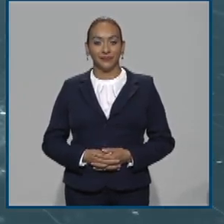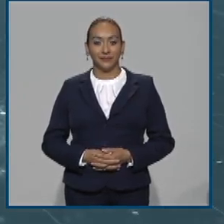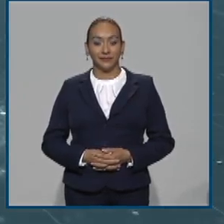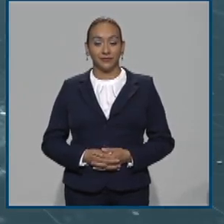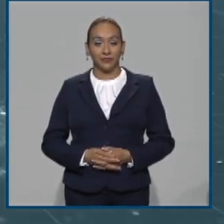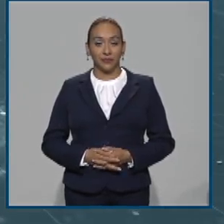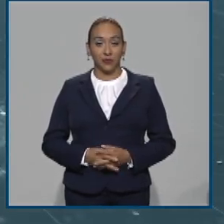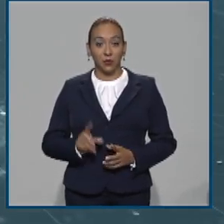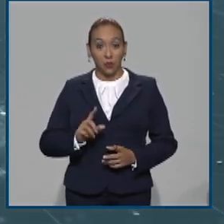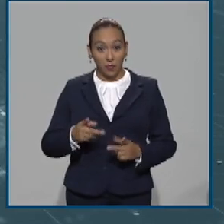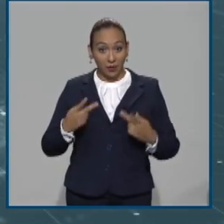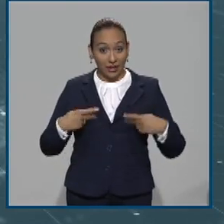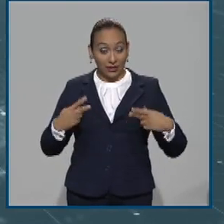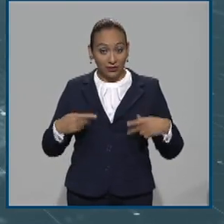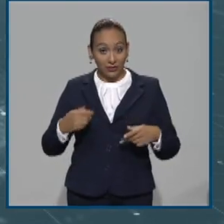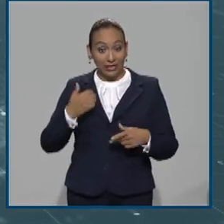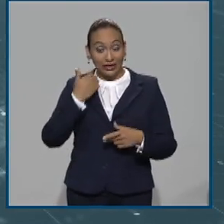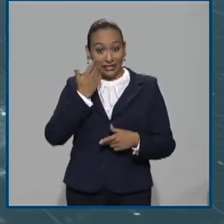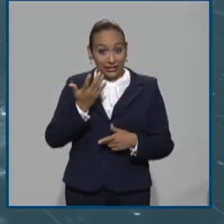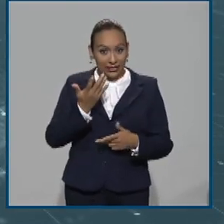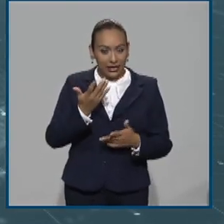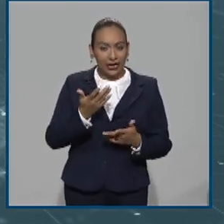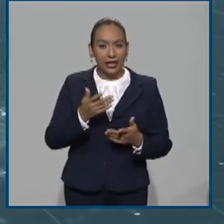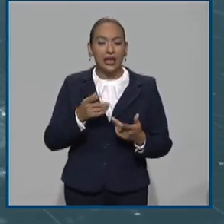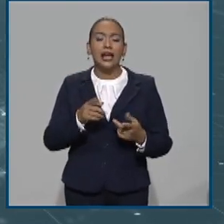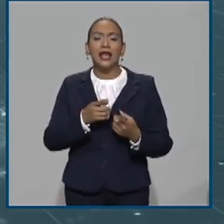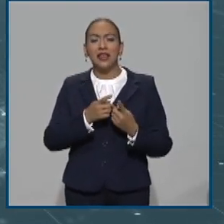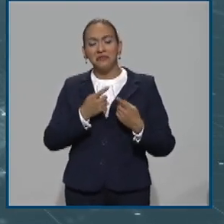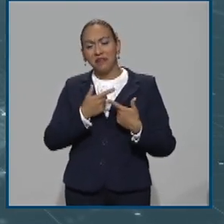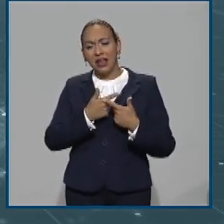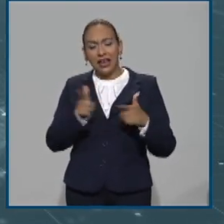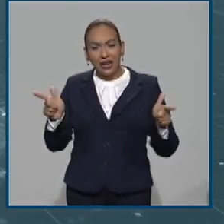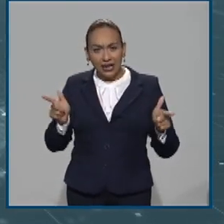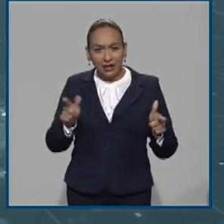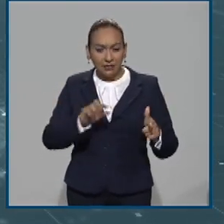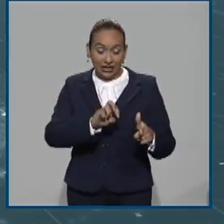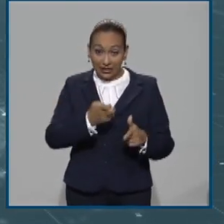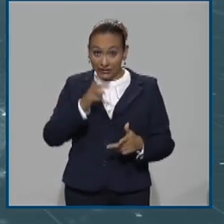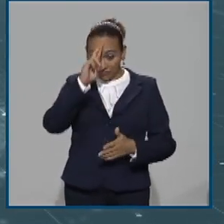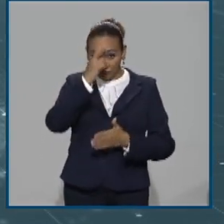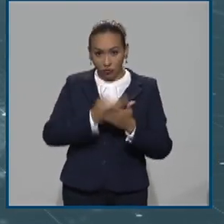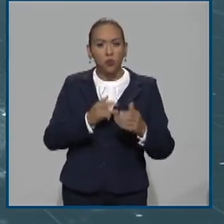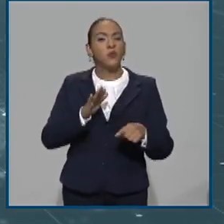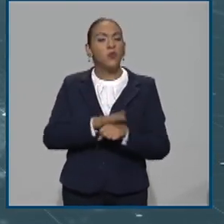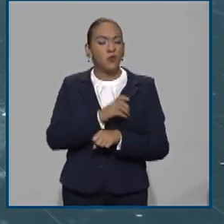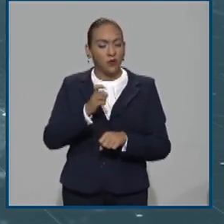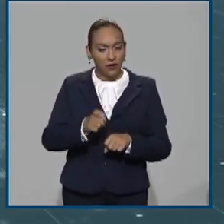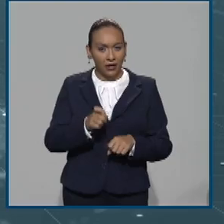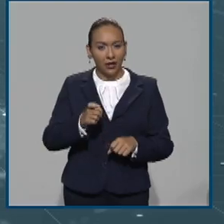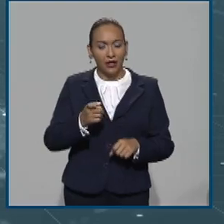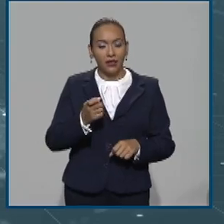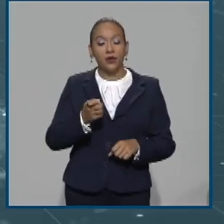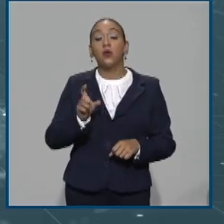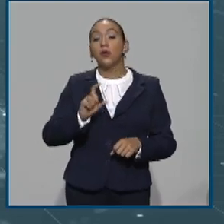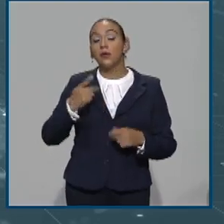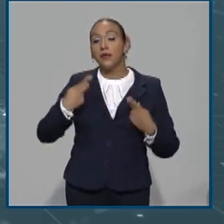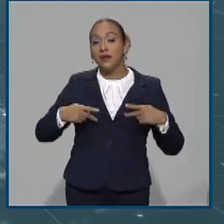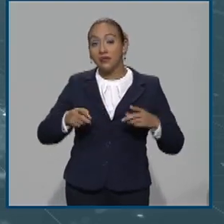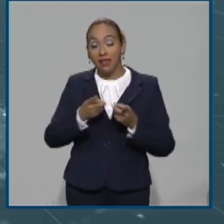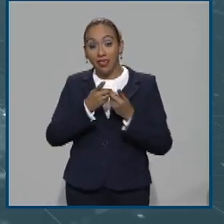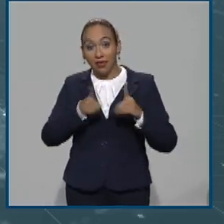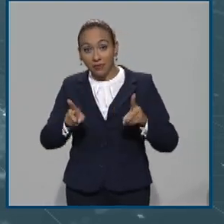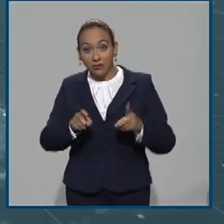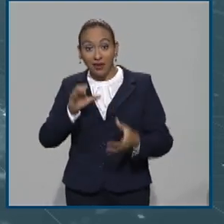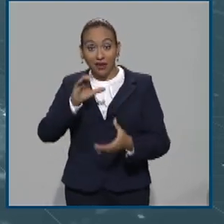Viola el libre desarrollo de la personalidad establecer un determinado plazo para que una persona divorciada pueda nuevamente unirse